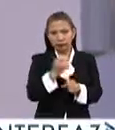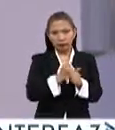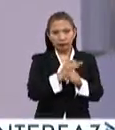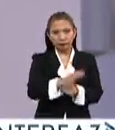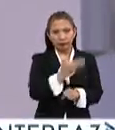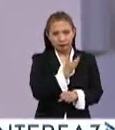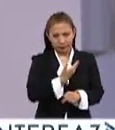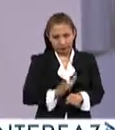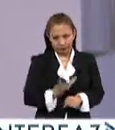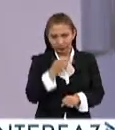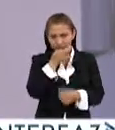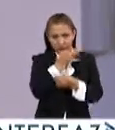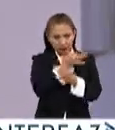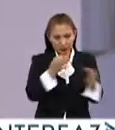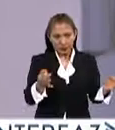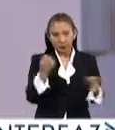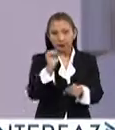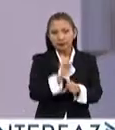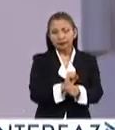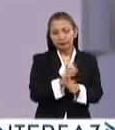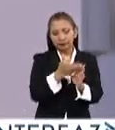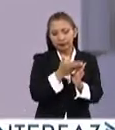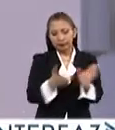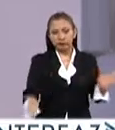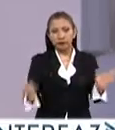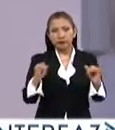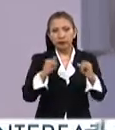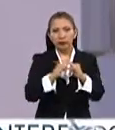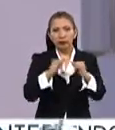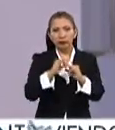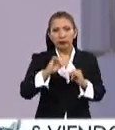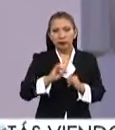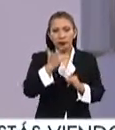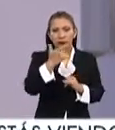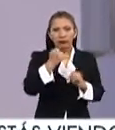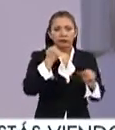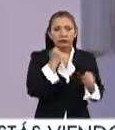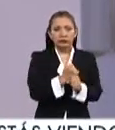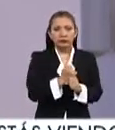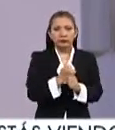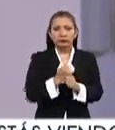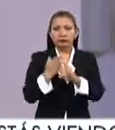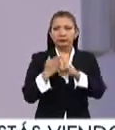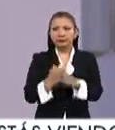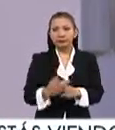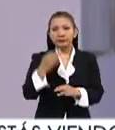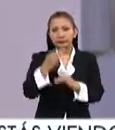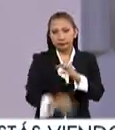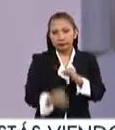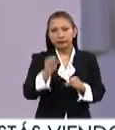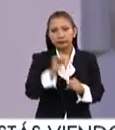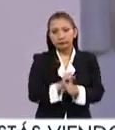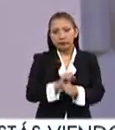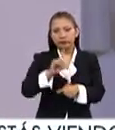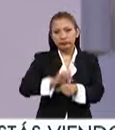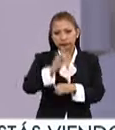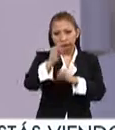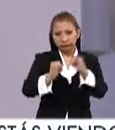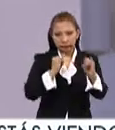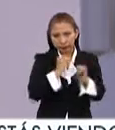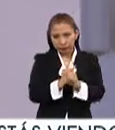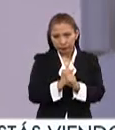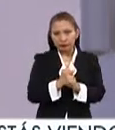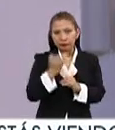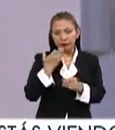informe del señor presidente, en la semana de, como dices, que el instituto cumple 37 años y que este fin de semana es el Día Internacional